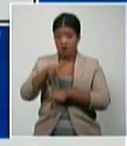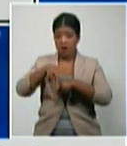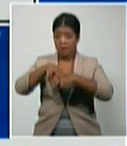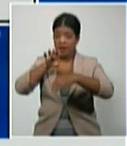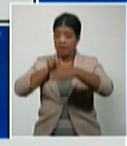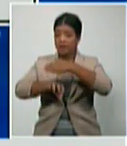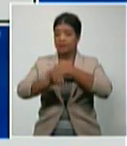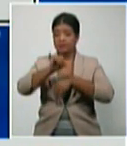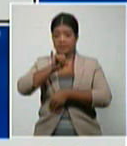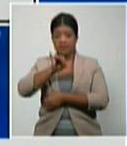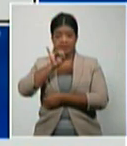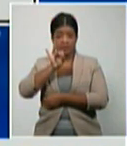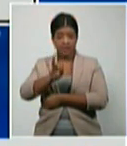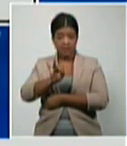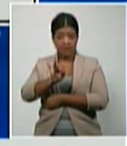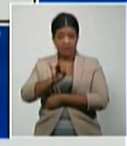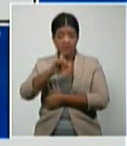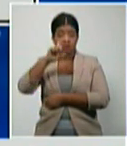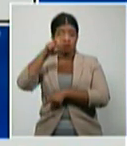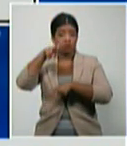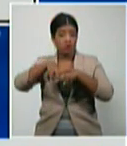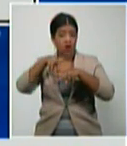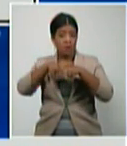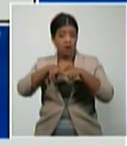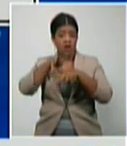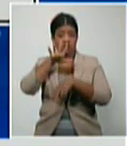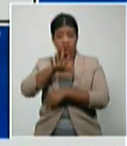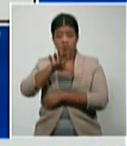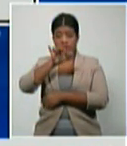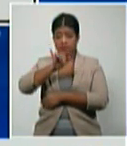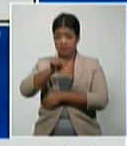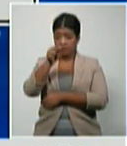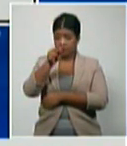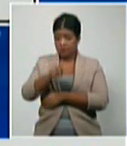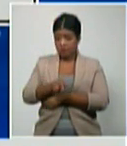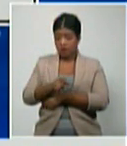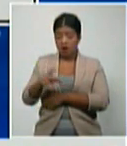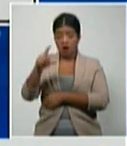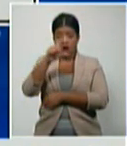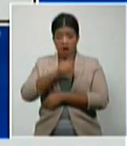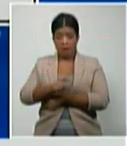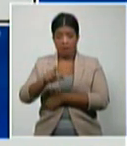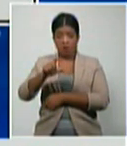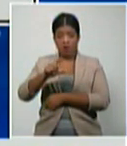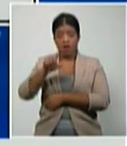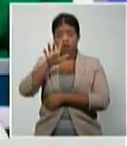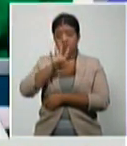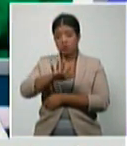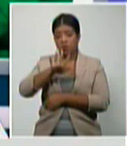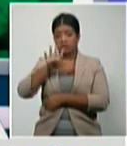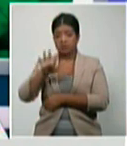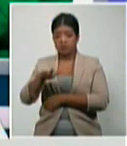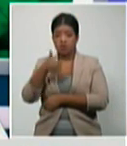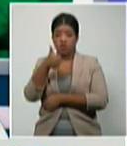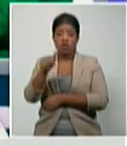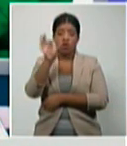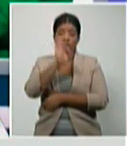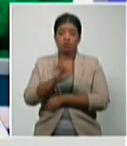67. Centro Habana, 56. Camagüey, 55. 10 de octubre,